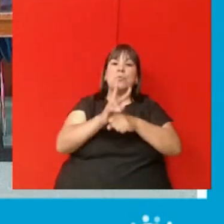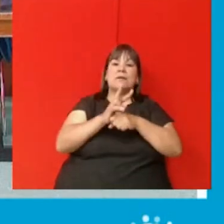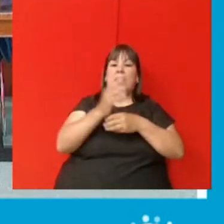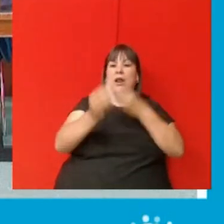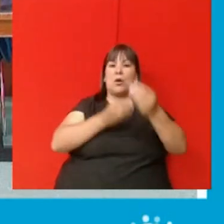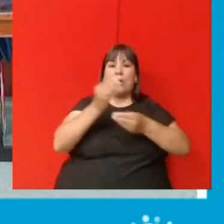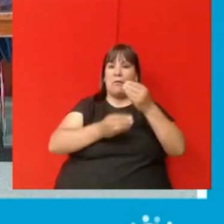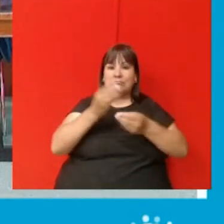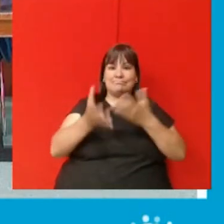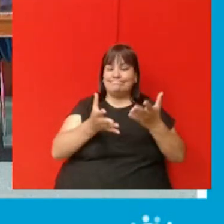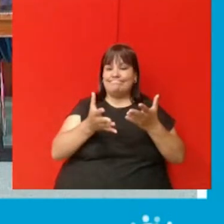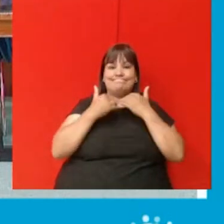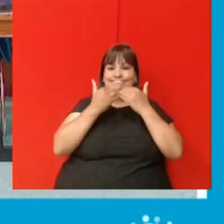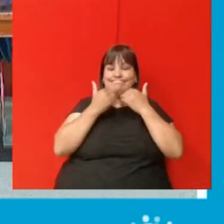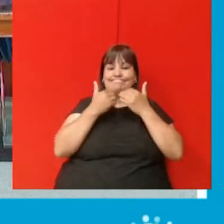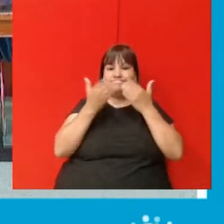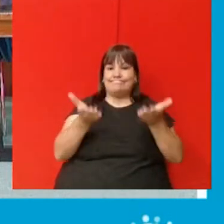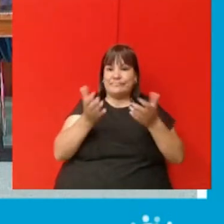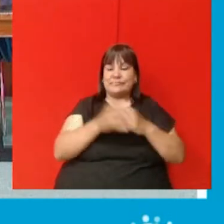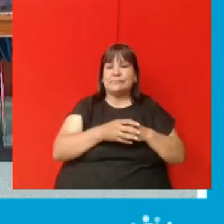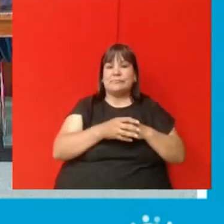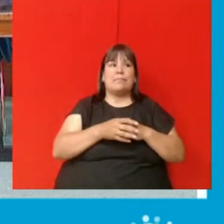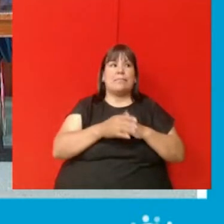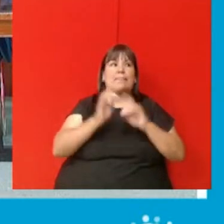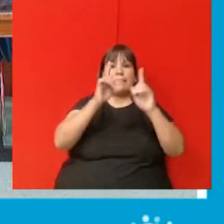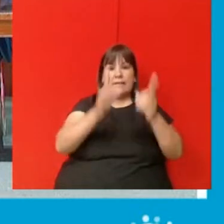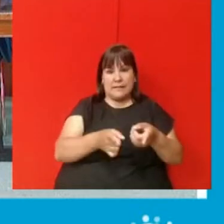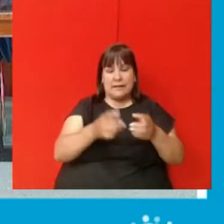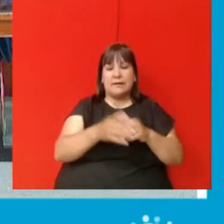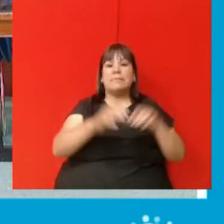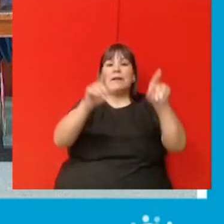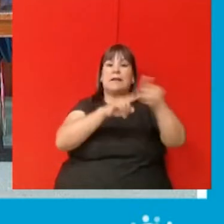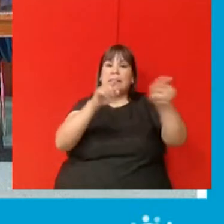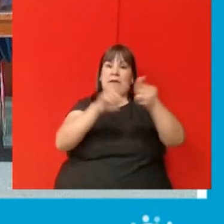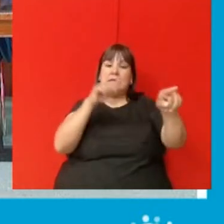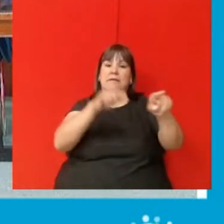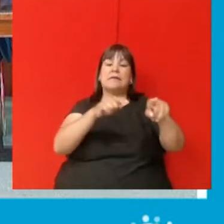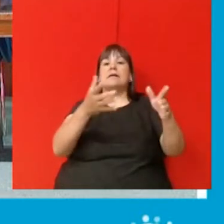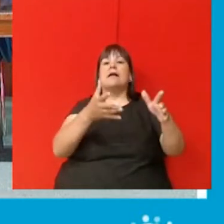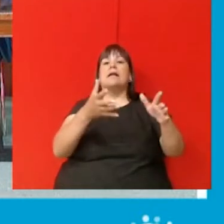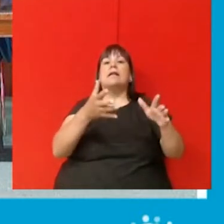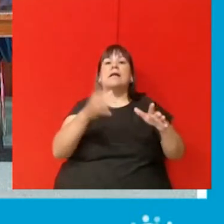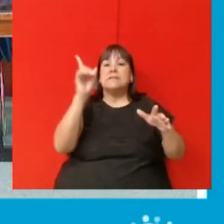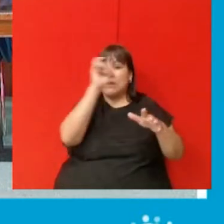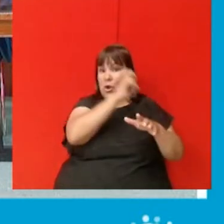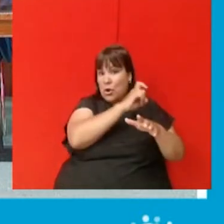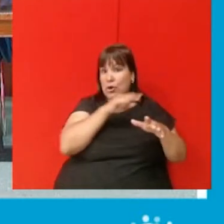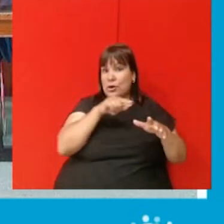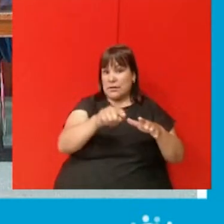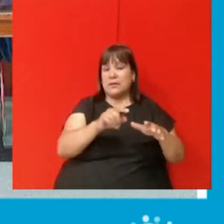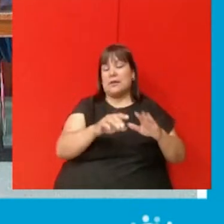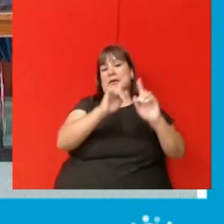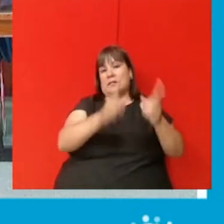es inaceptable. Y en psicología, donde tuve la oportunidad de ser profesora en la Universidad de Belgrano,